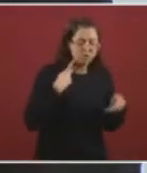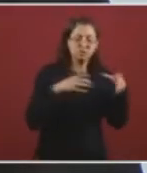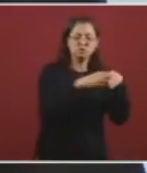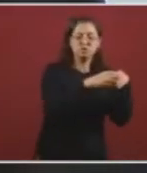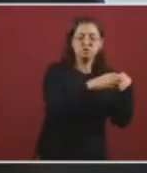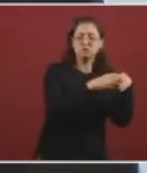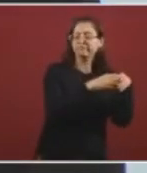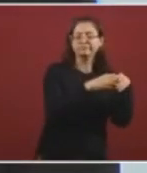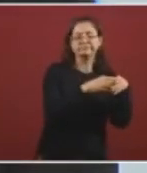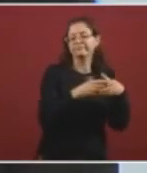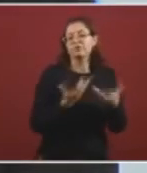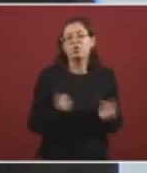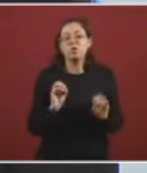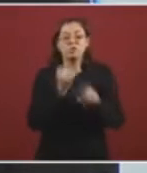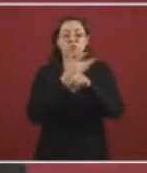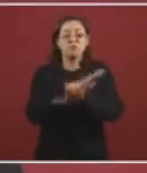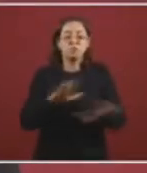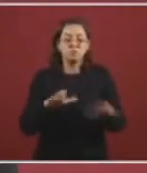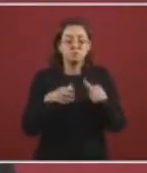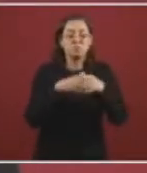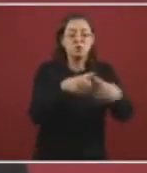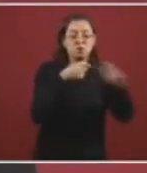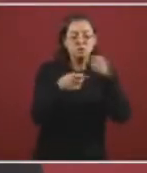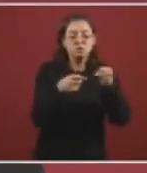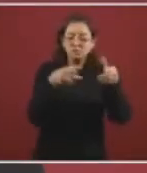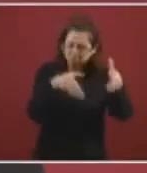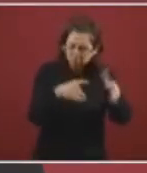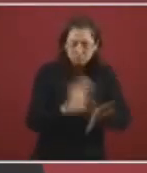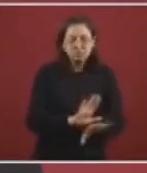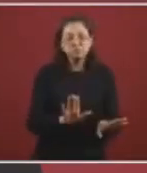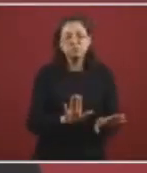o la información es asunto de los periodistas, no.